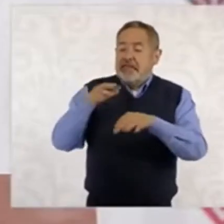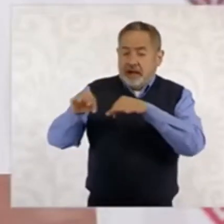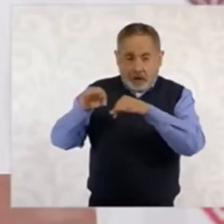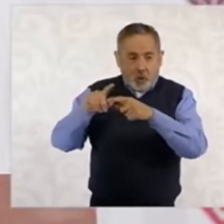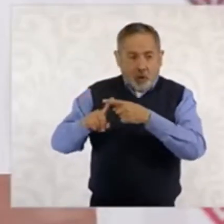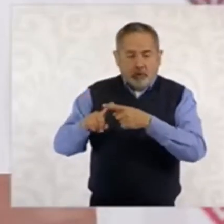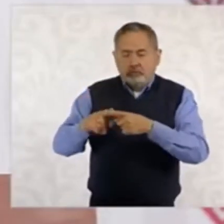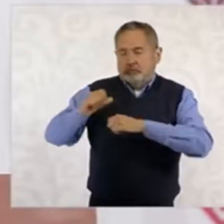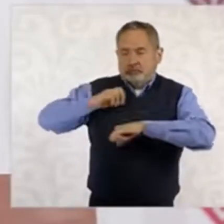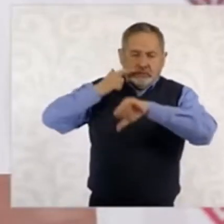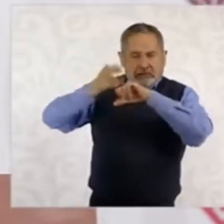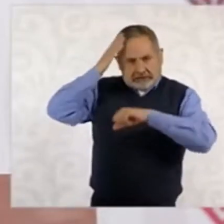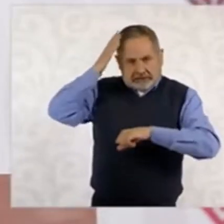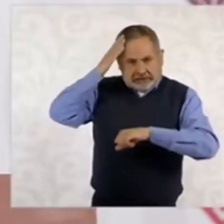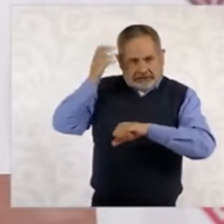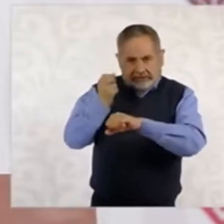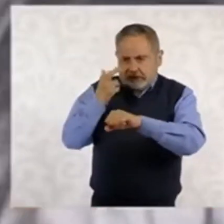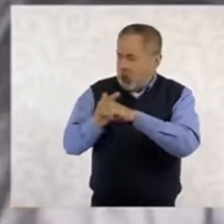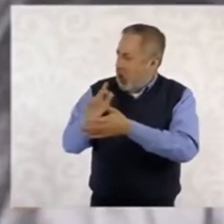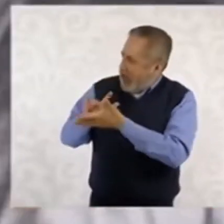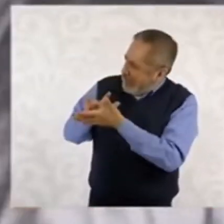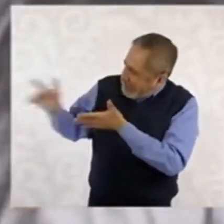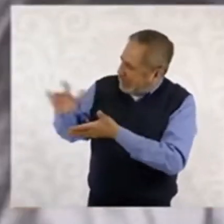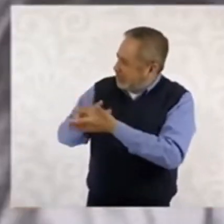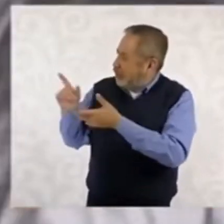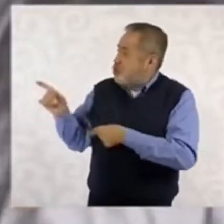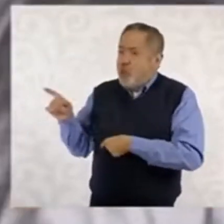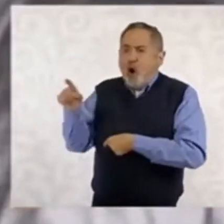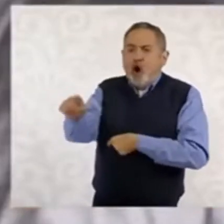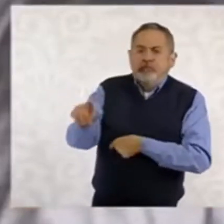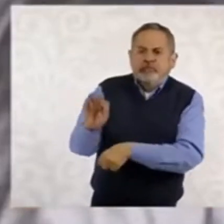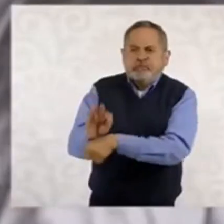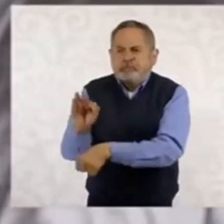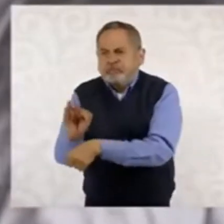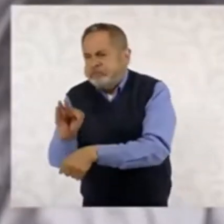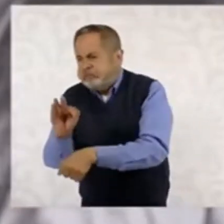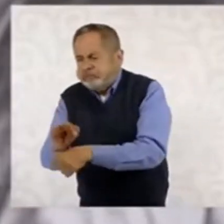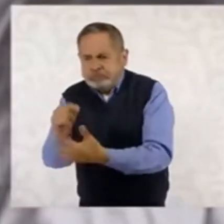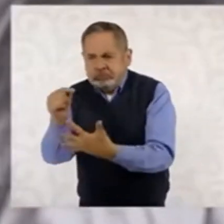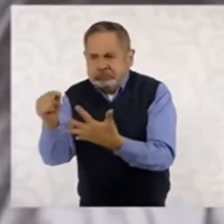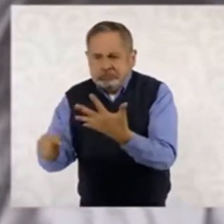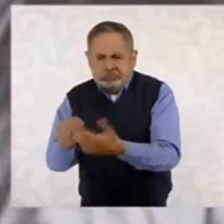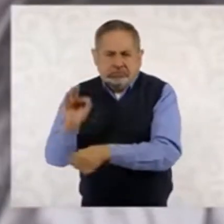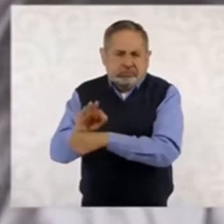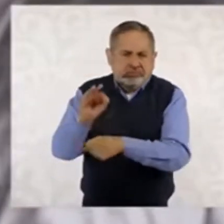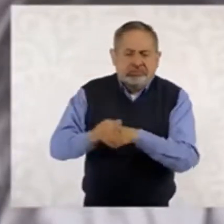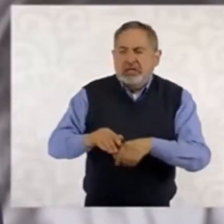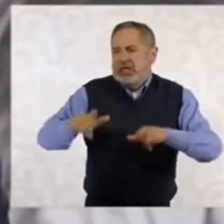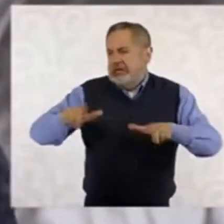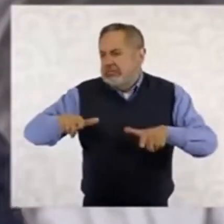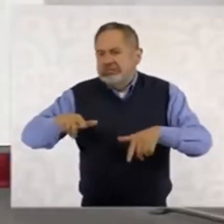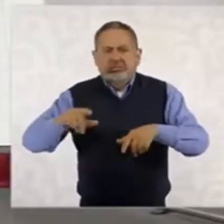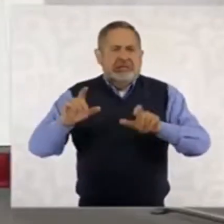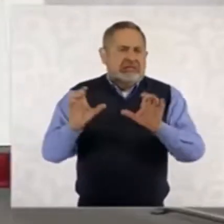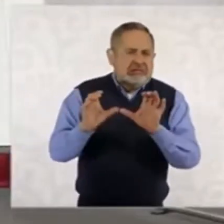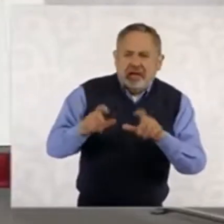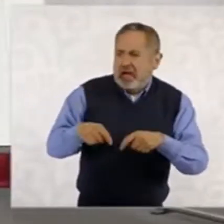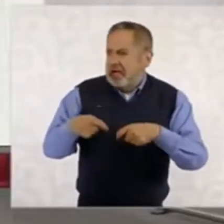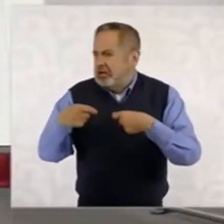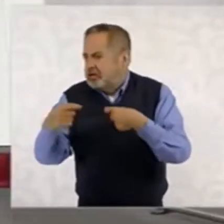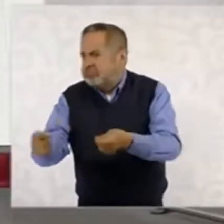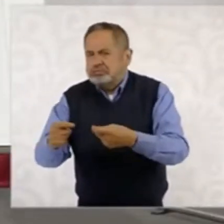que le integra, gracias por su compromiso con todos los trabajadores. Ejemplos hay varios: plataformas digitales, certificado laboral